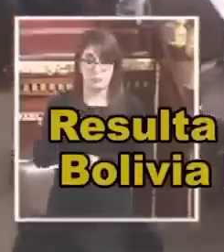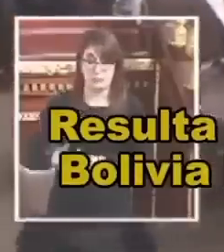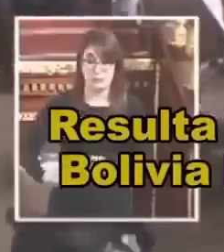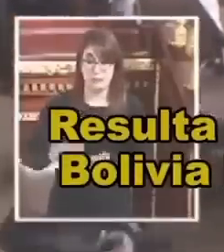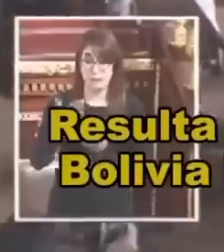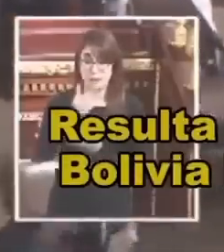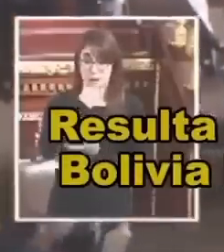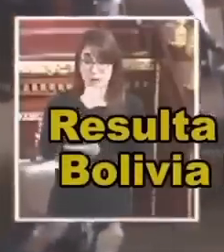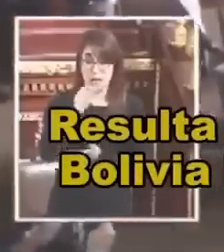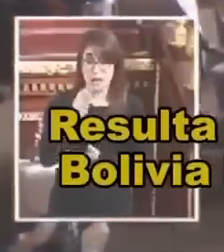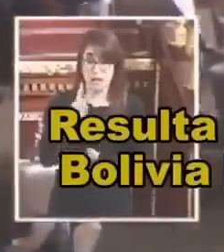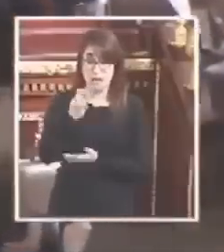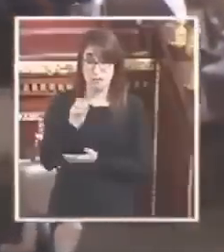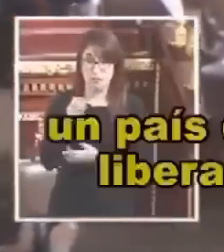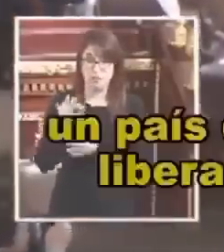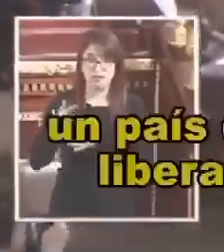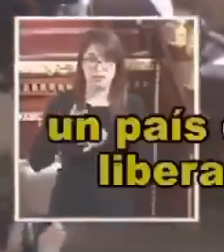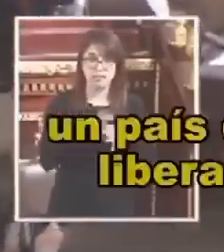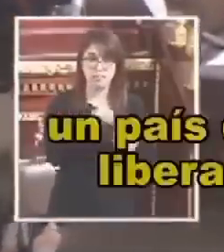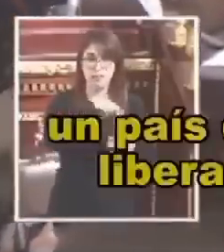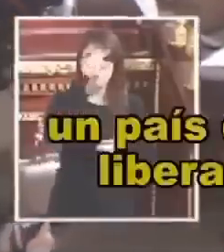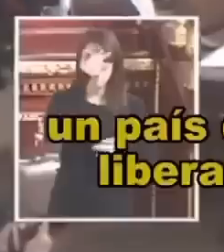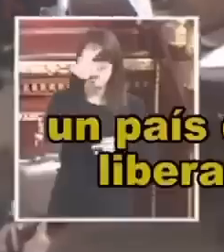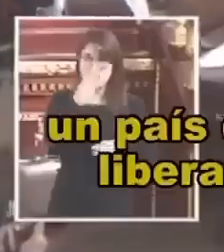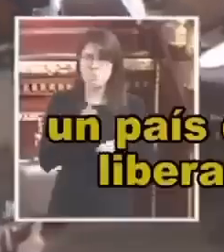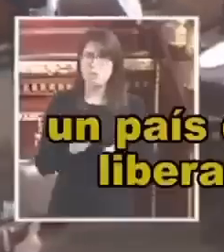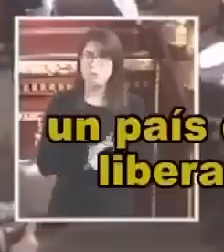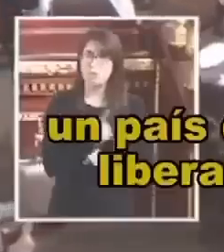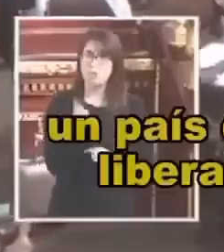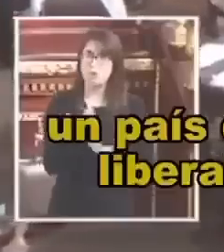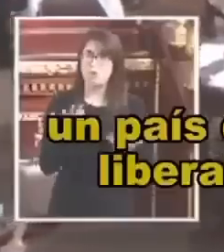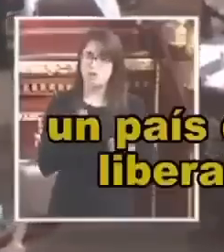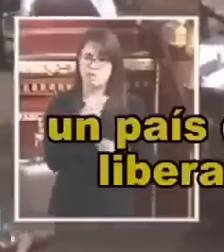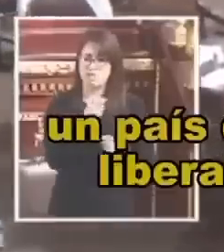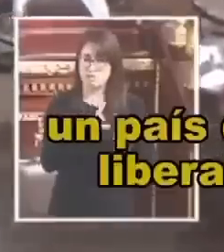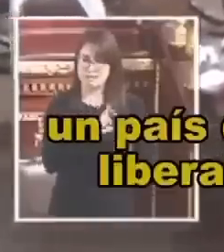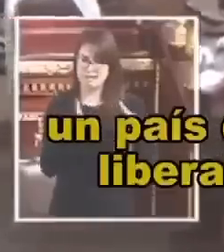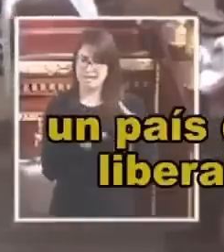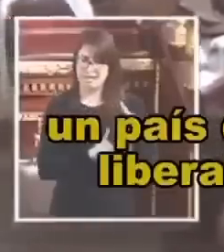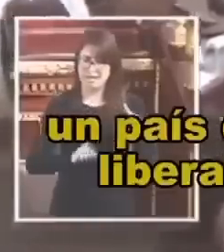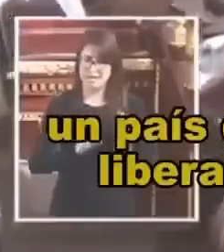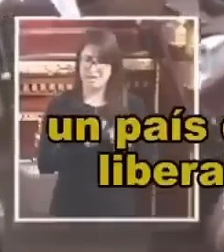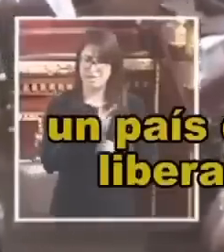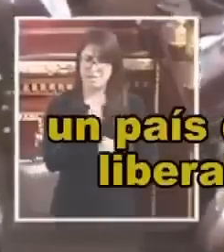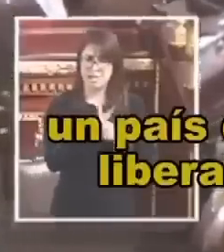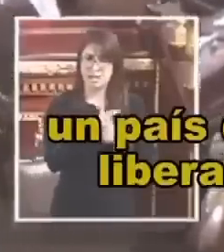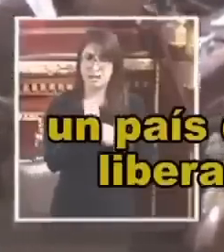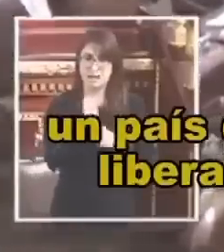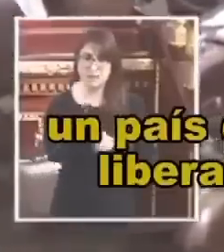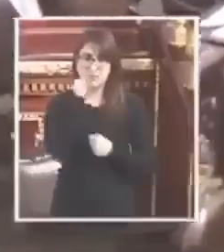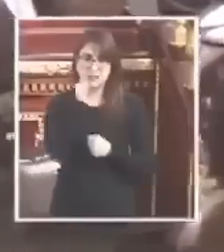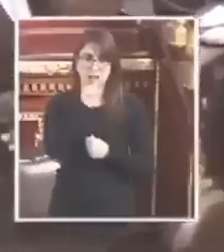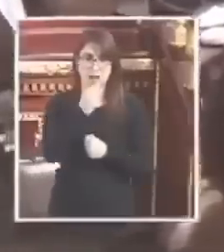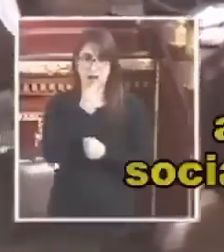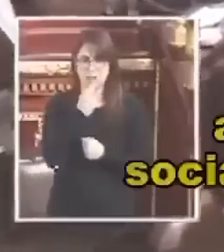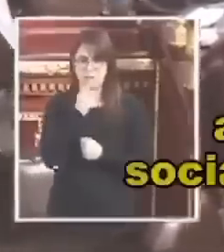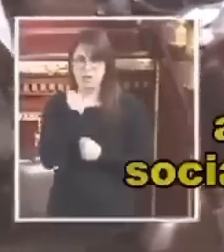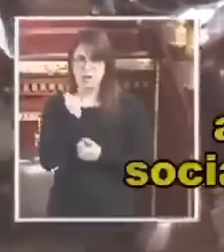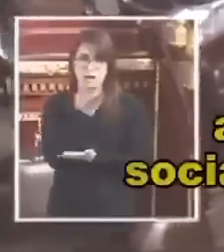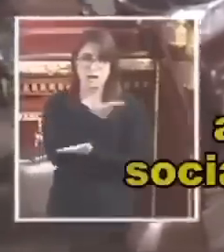preferido asilarse en méxico un país que se ha regido por los principios liberales del consenso de washington